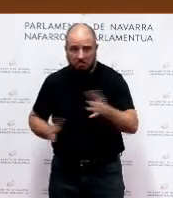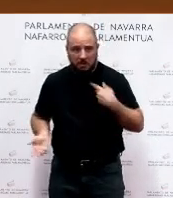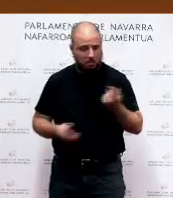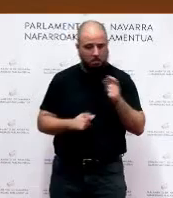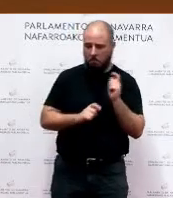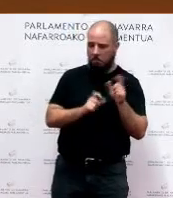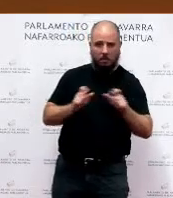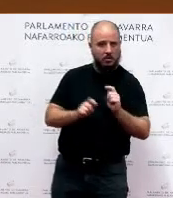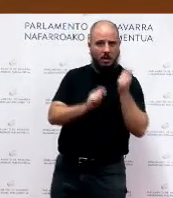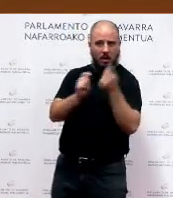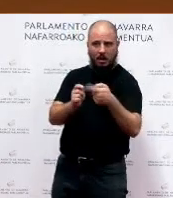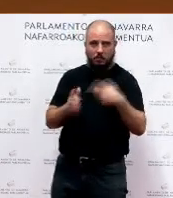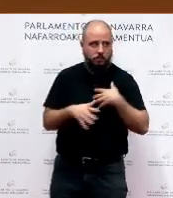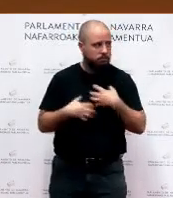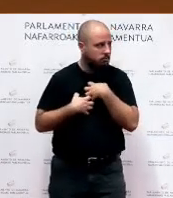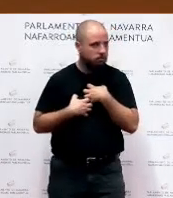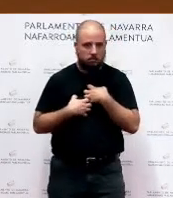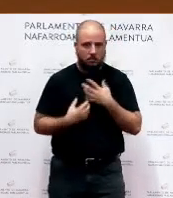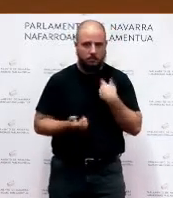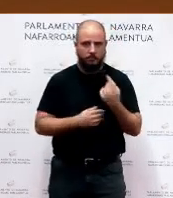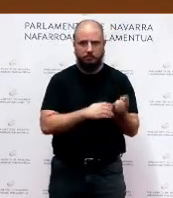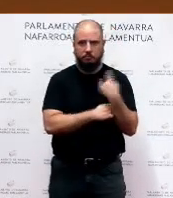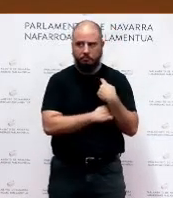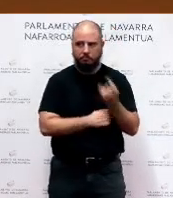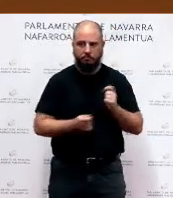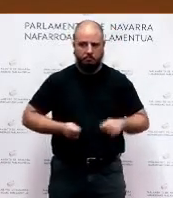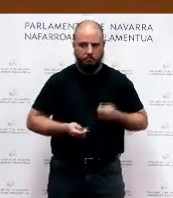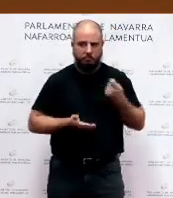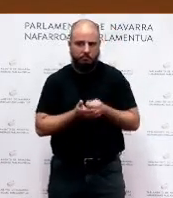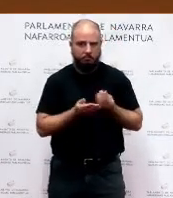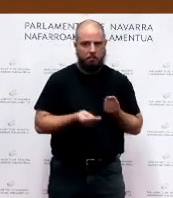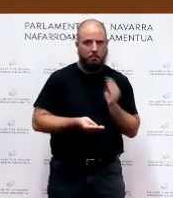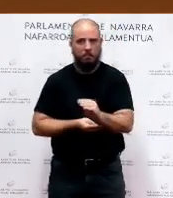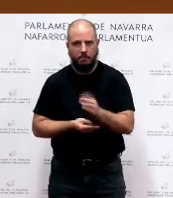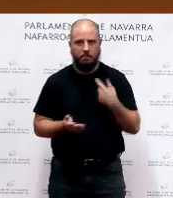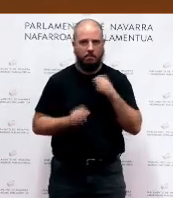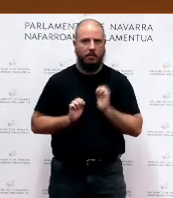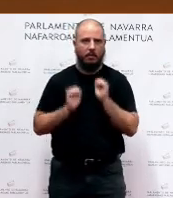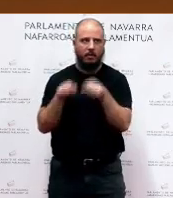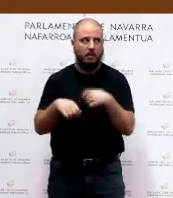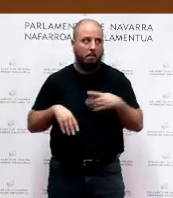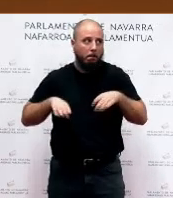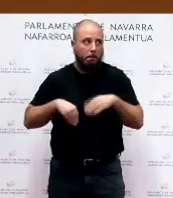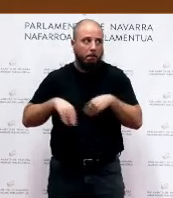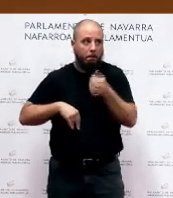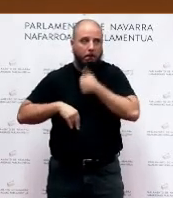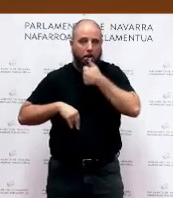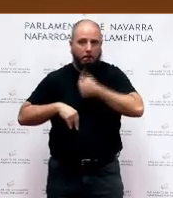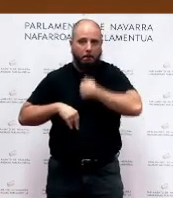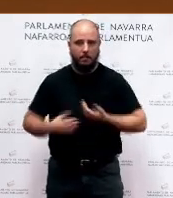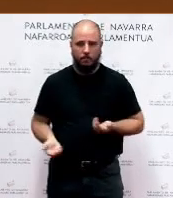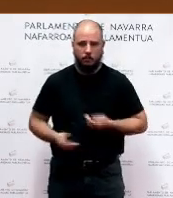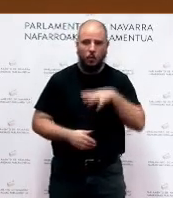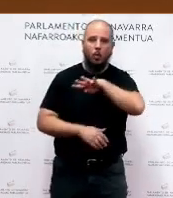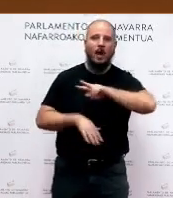asumiendo ya hasta ahora engaños, asumiendo sobrecostes y asumiendo cada vez más retrasos. O las 46 viviendas protegidas de la Ripa